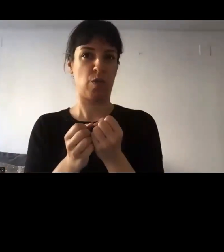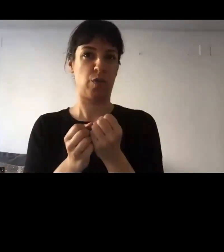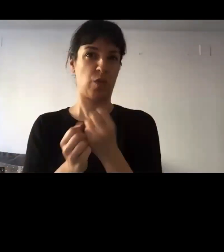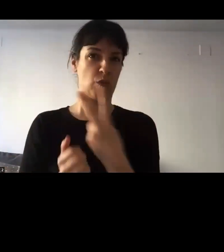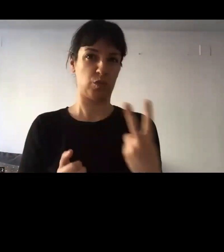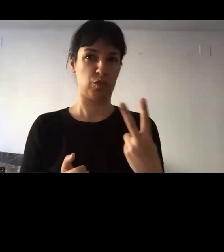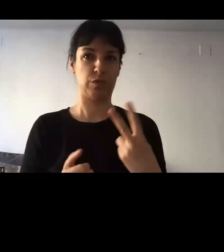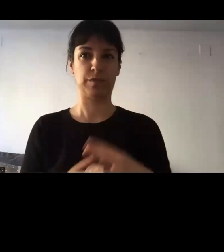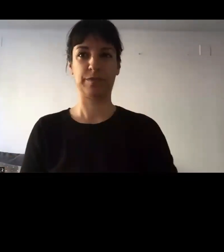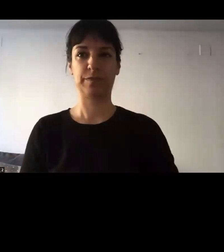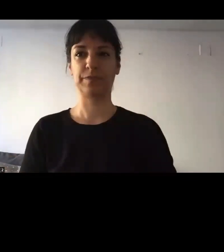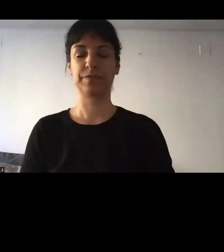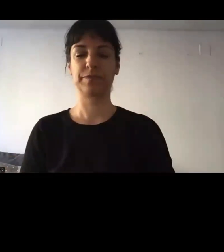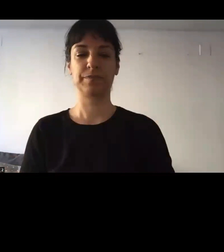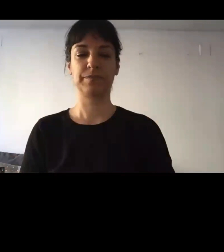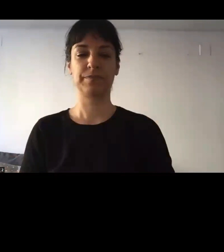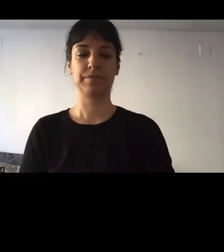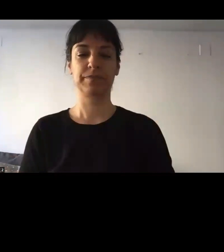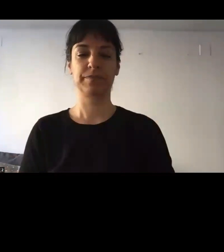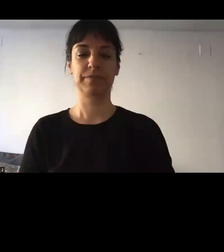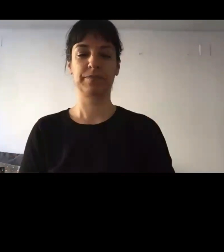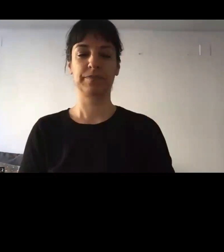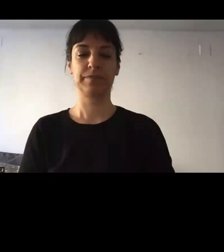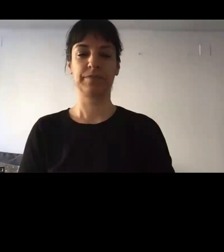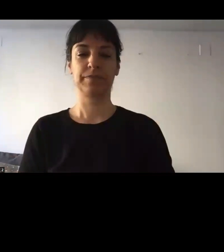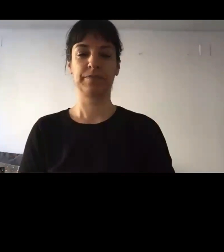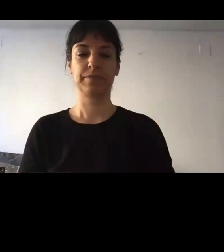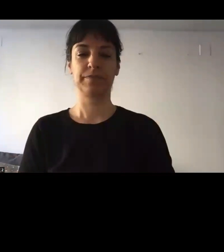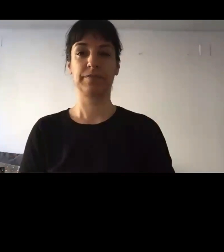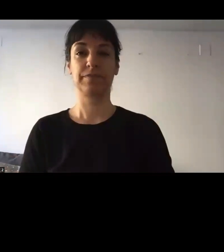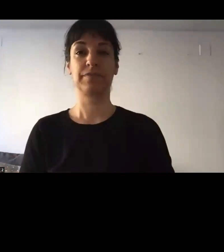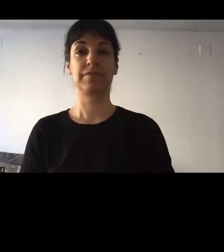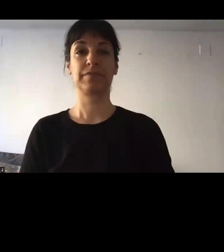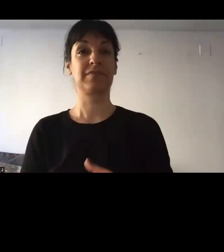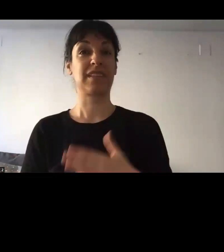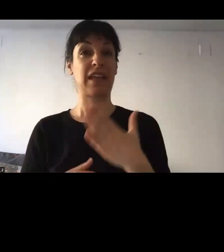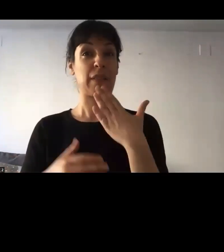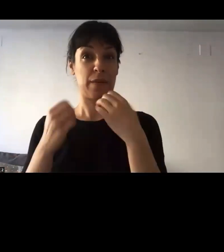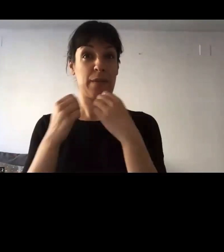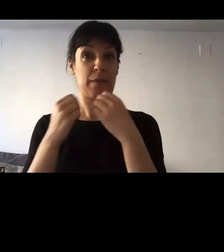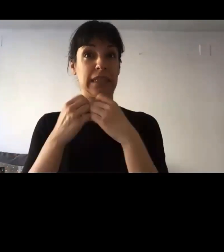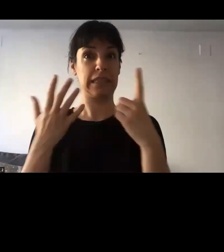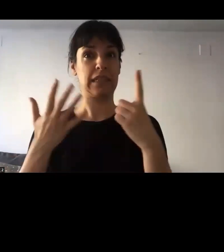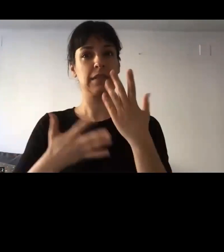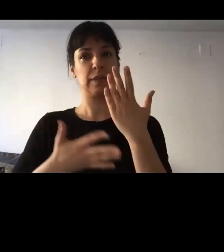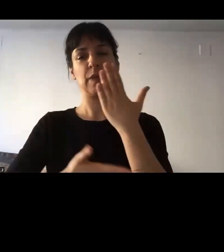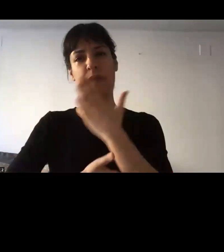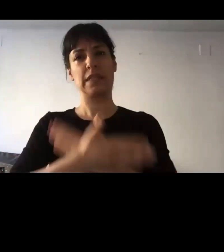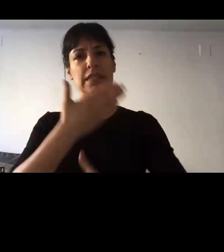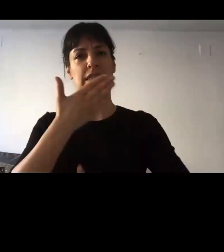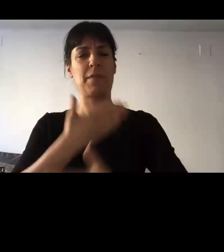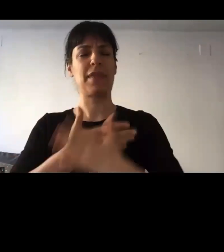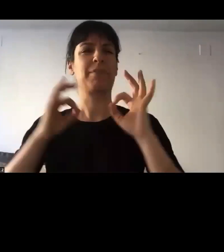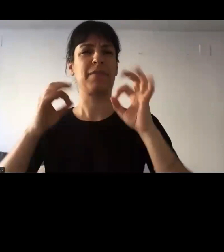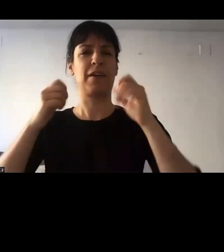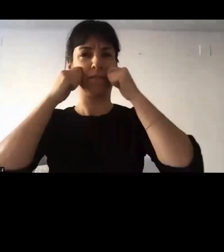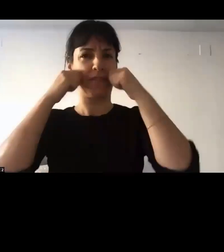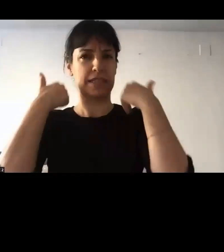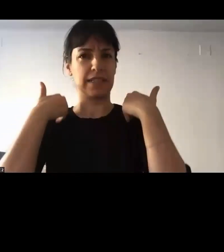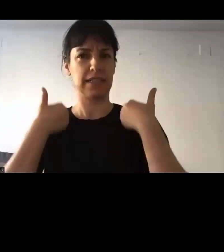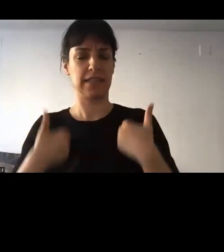Actualmente, como he comentado, tengo 26 años y soy una persona con discapacidad concretamente física.